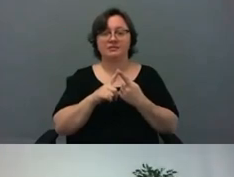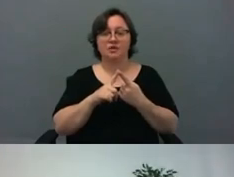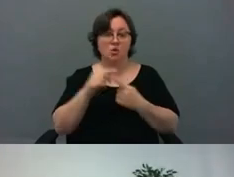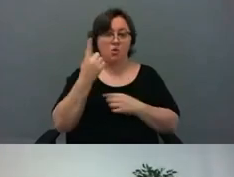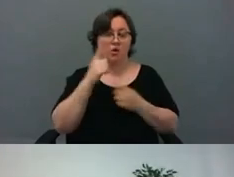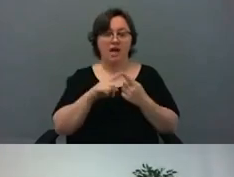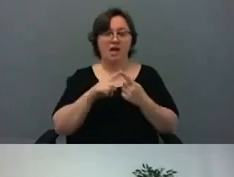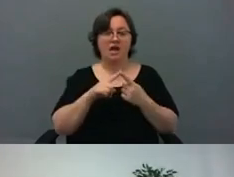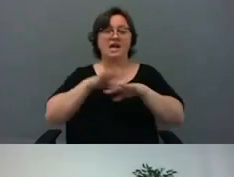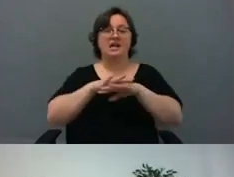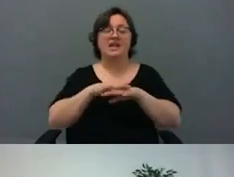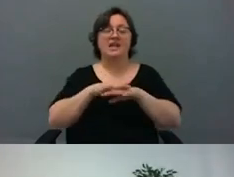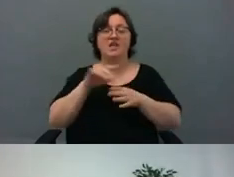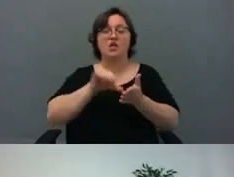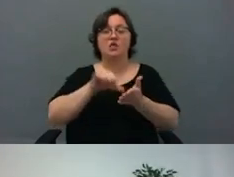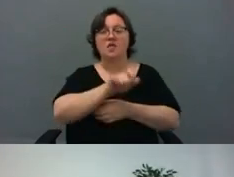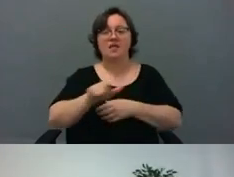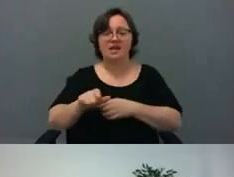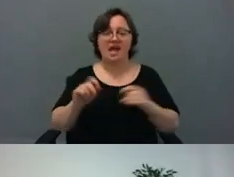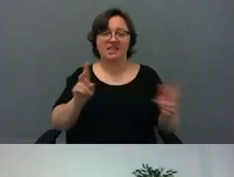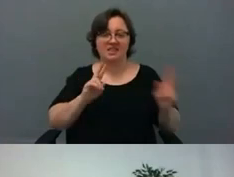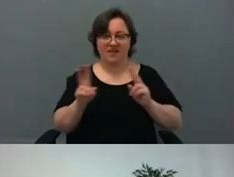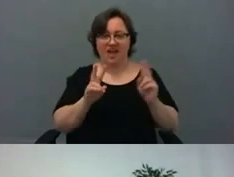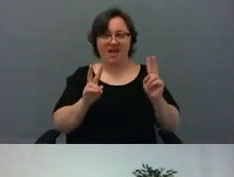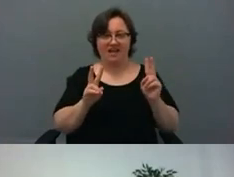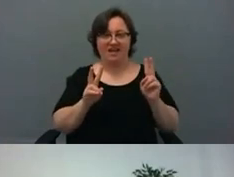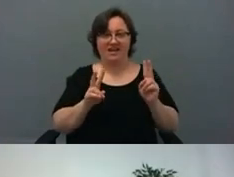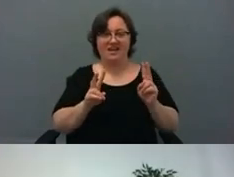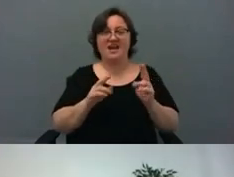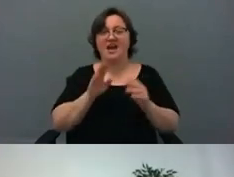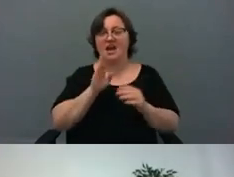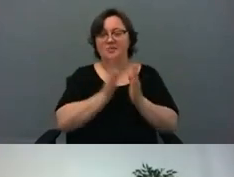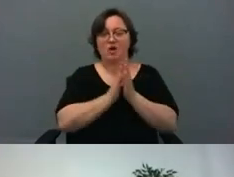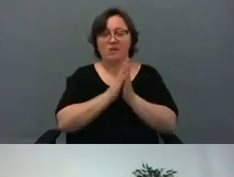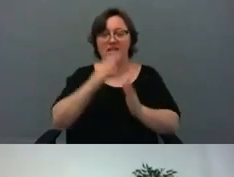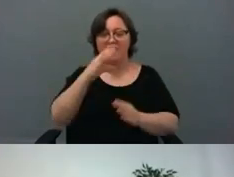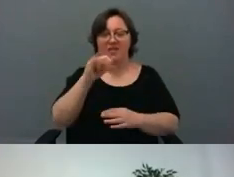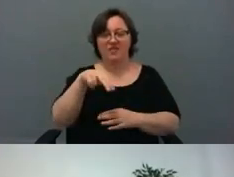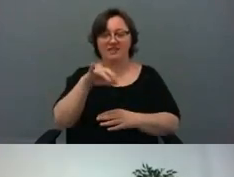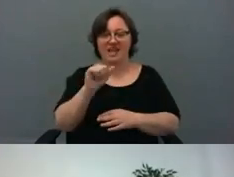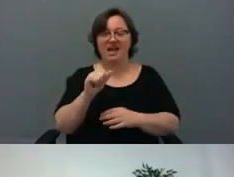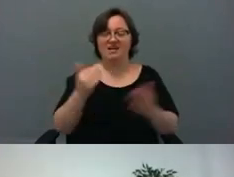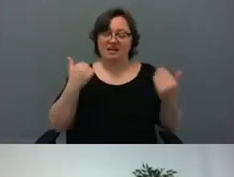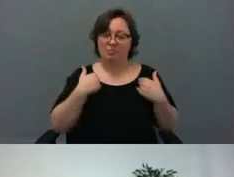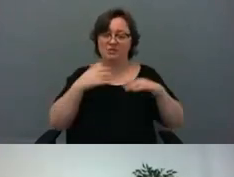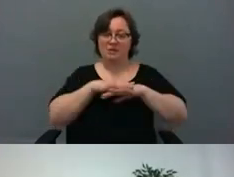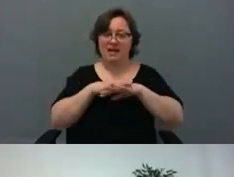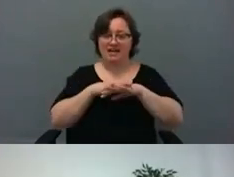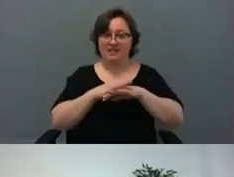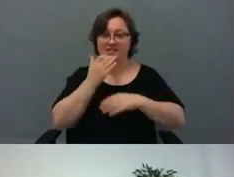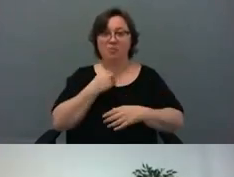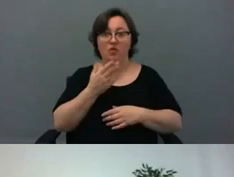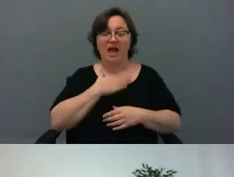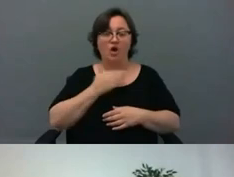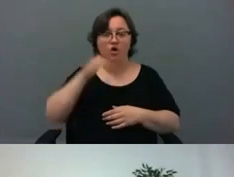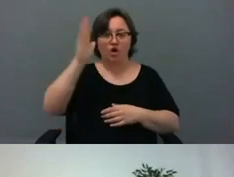es la Red de Ciudadanía Activa. Creo que mi compañera Celtia, encargada de la Red de Ciudadanía Activa, estaba por aquí conectada. Si quiere decir algo, pues